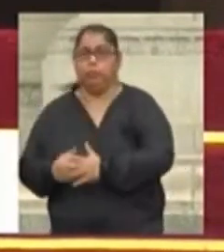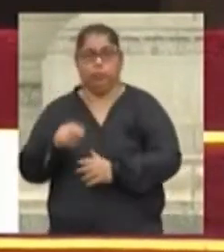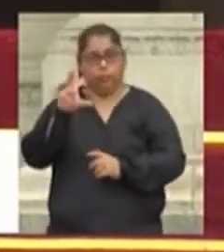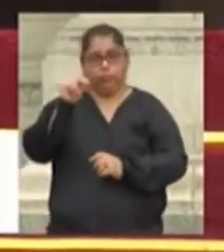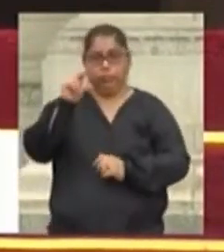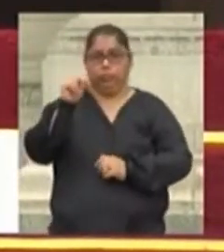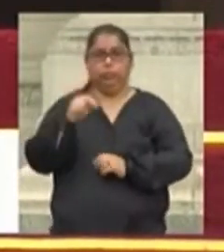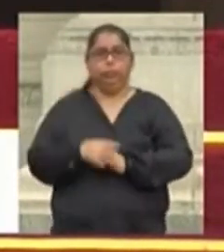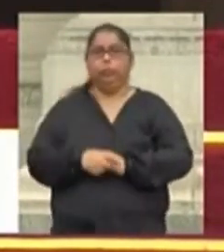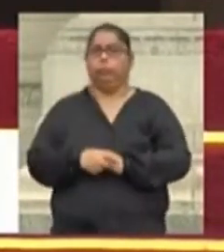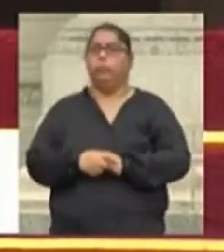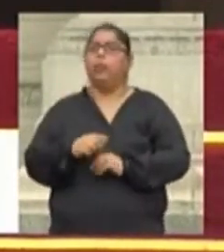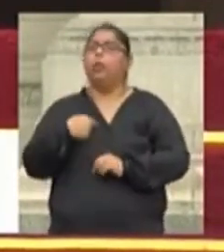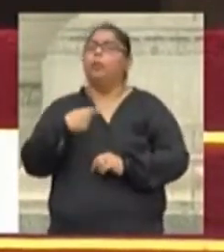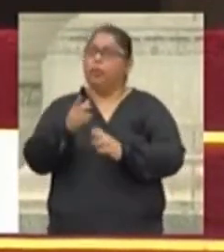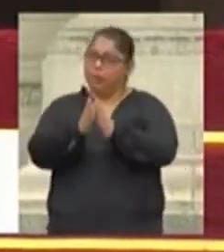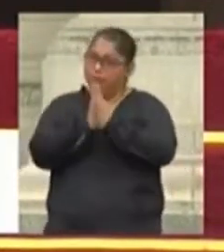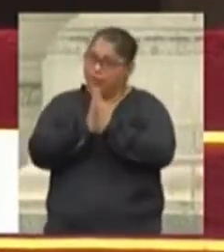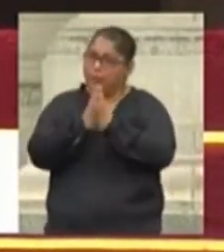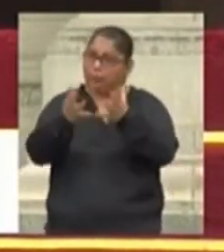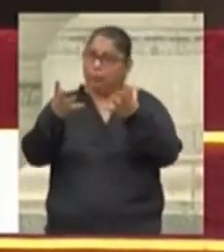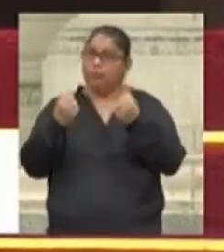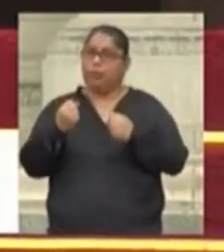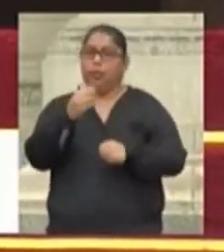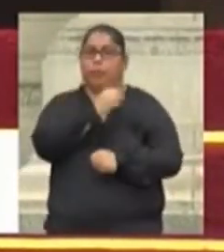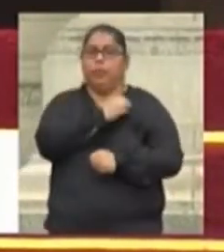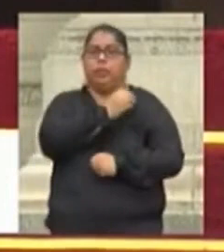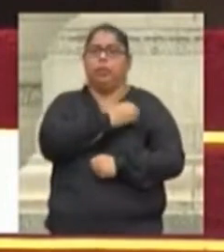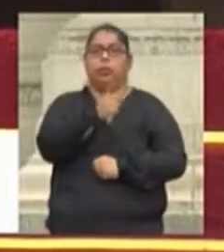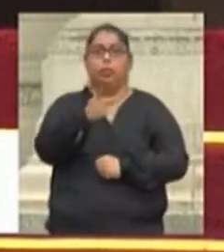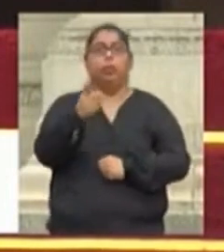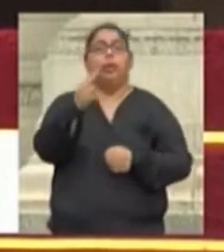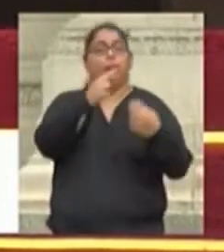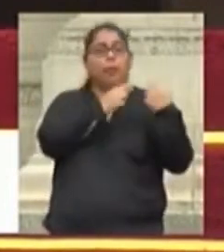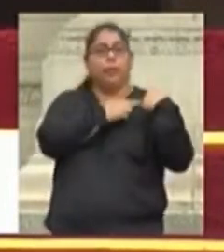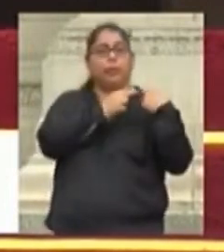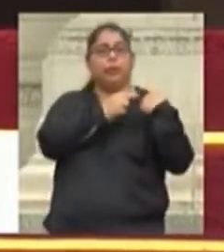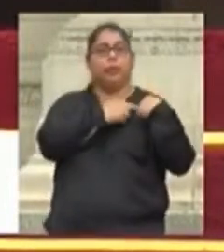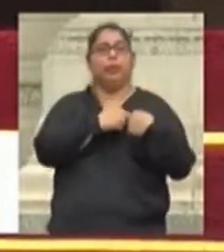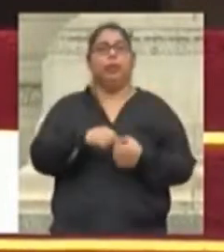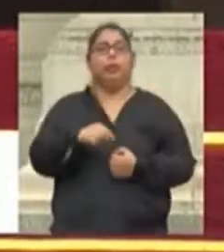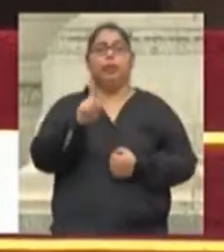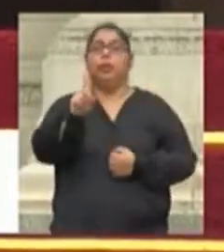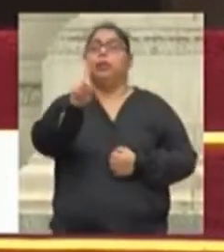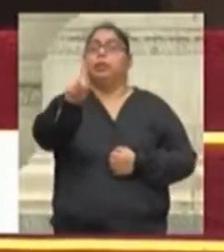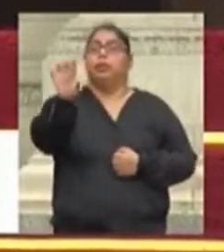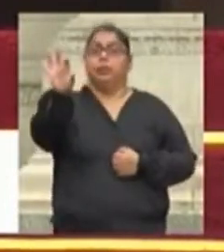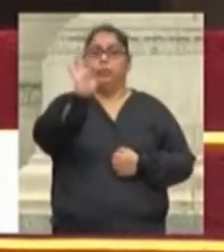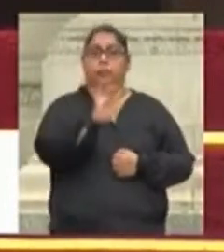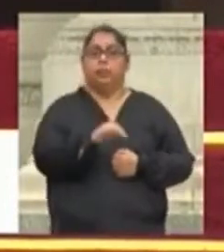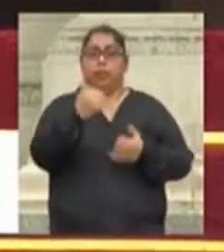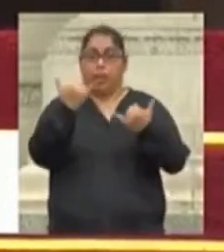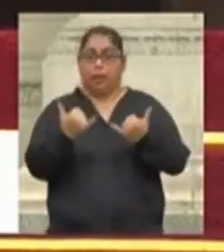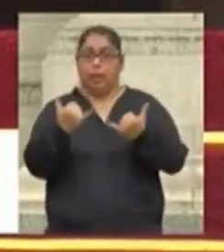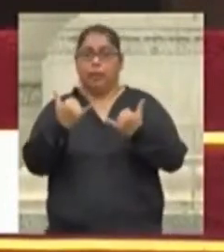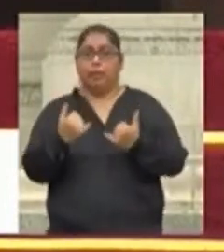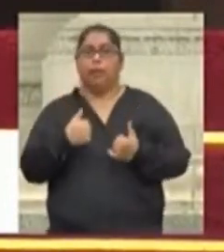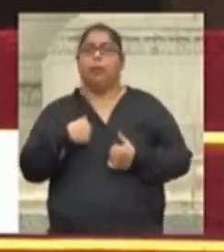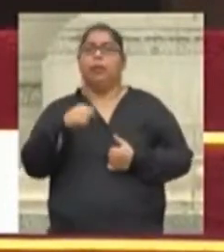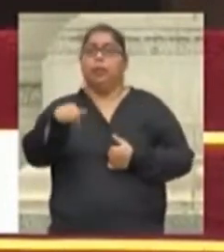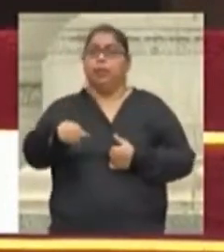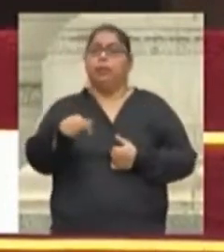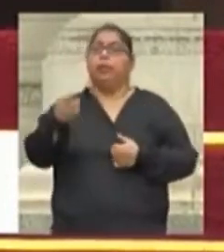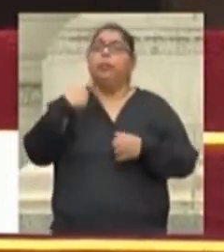discriminados y por eso necesito señora ministra un representante de estos hombres y mujeres acá